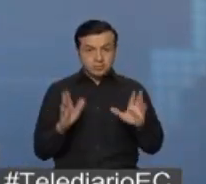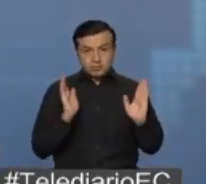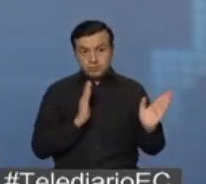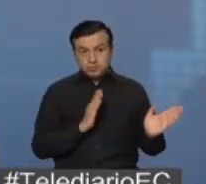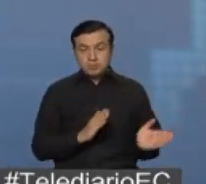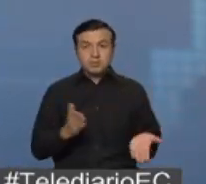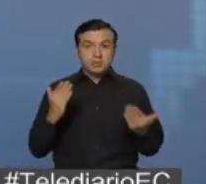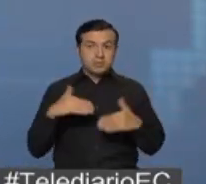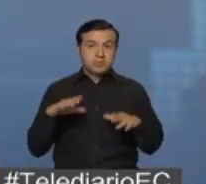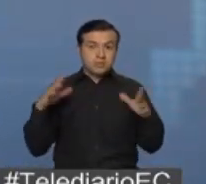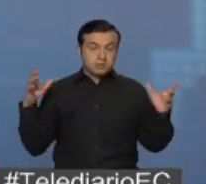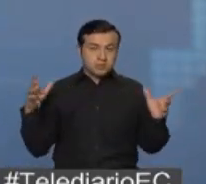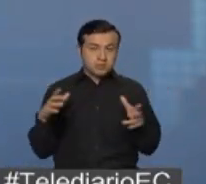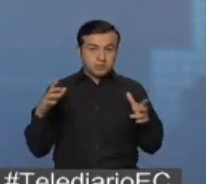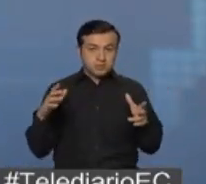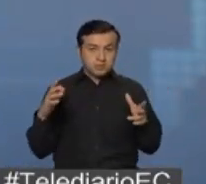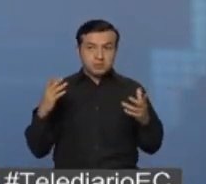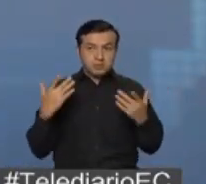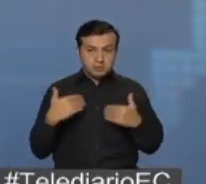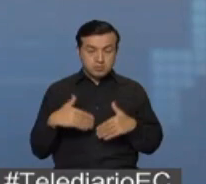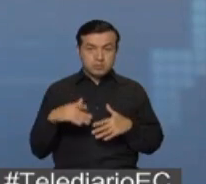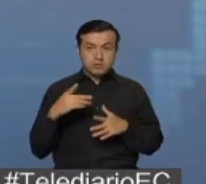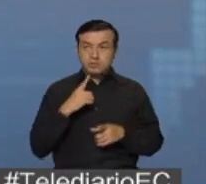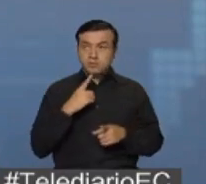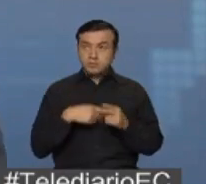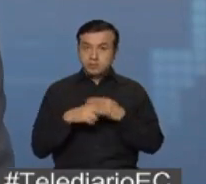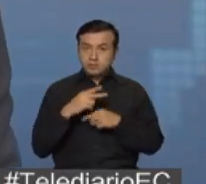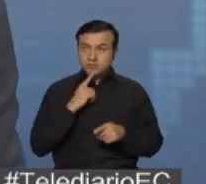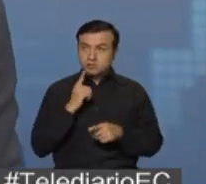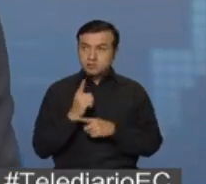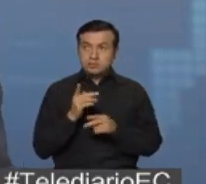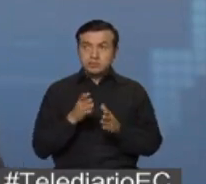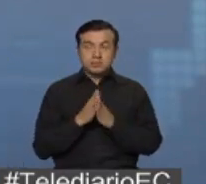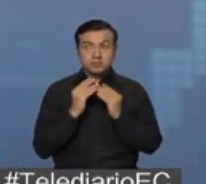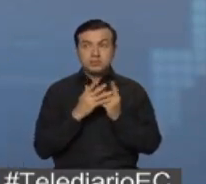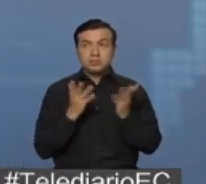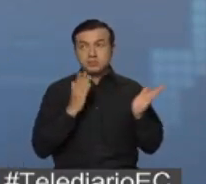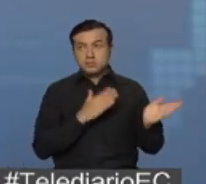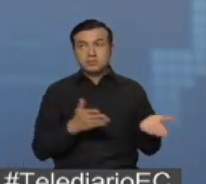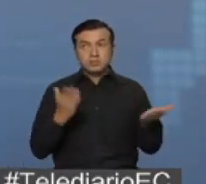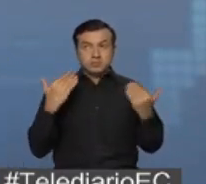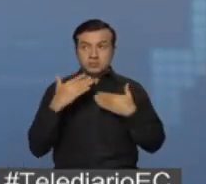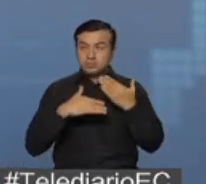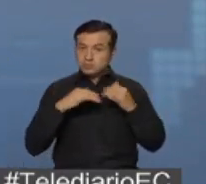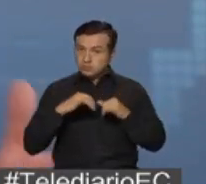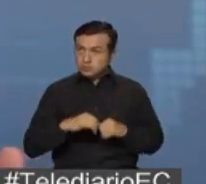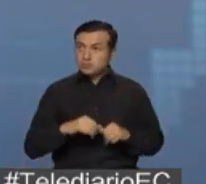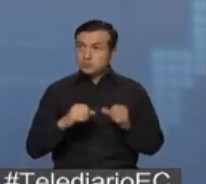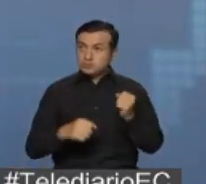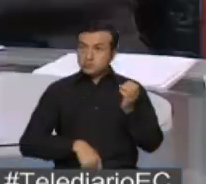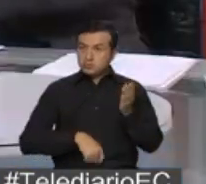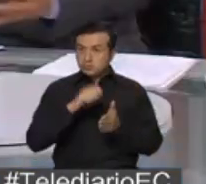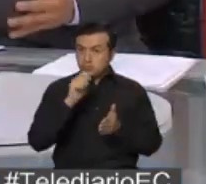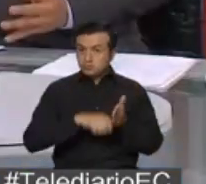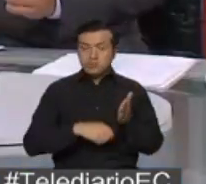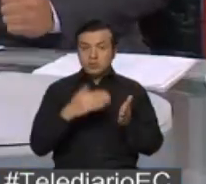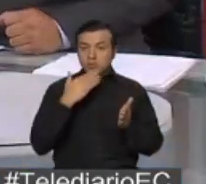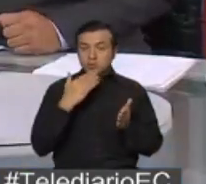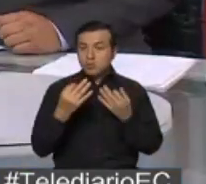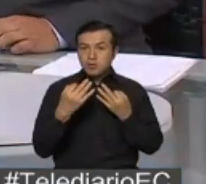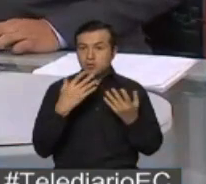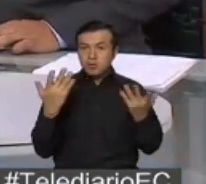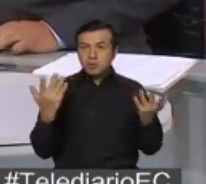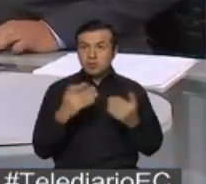en la corporación nacional de finanzas populares y solidarias están ya en marcha hay que aprobar las cuales un poco el escenario